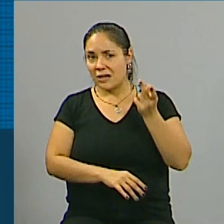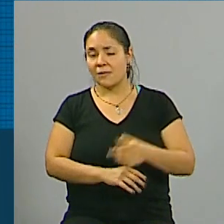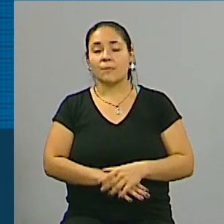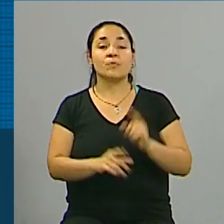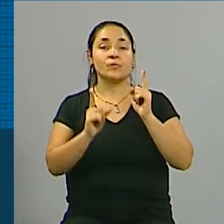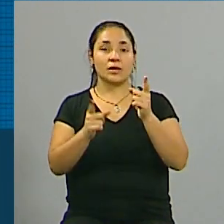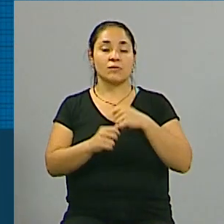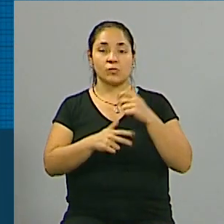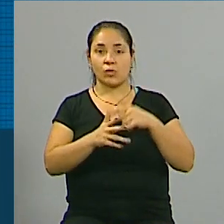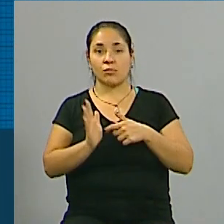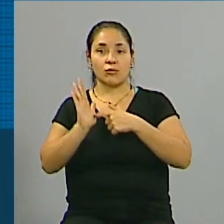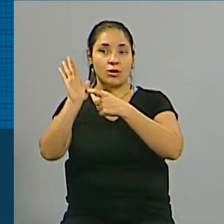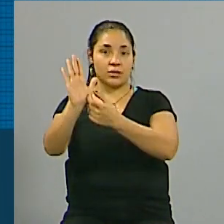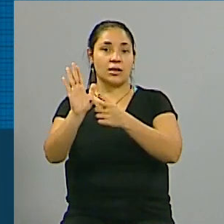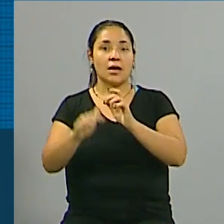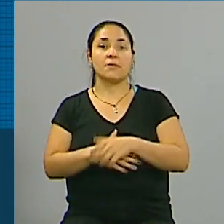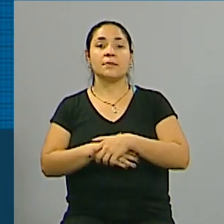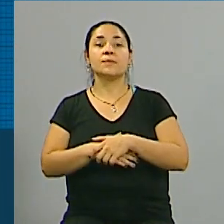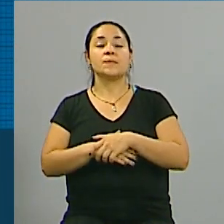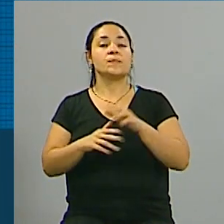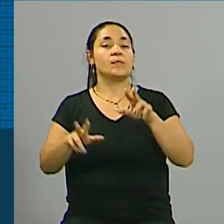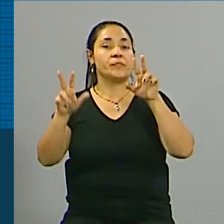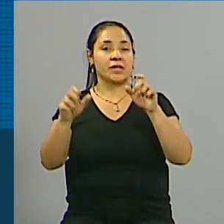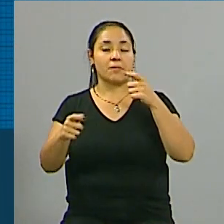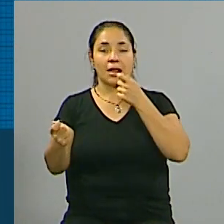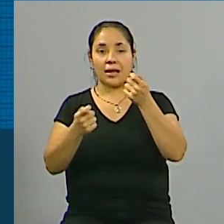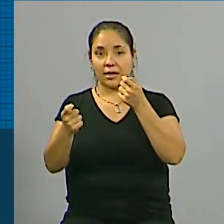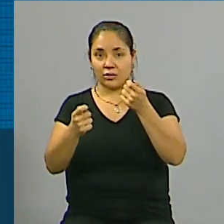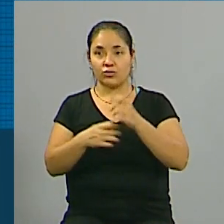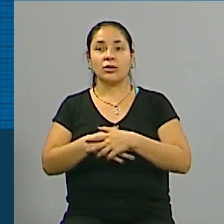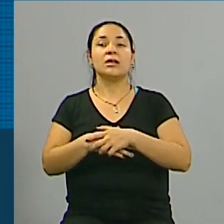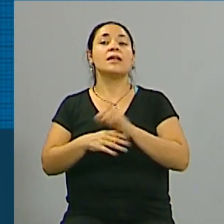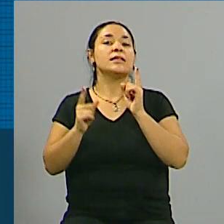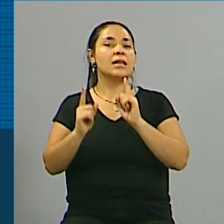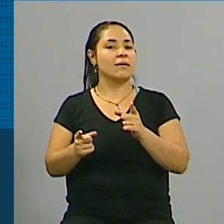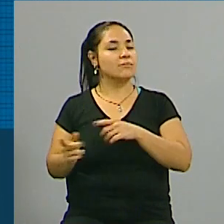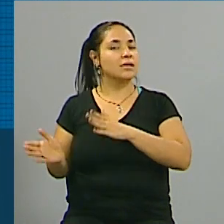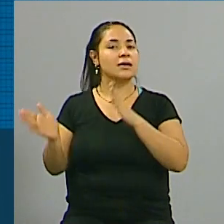que repasábamos, que era lo específicamente de la gestión. Pero quería repasar también